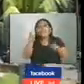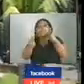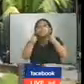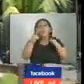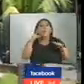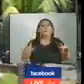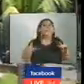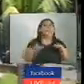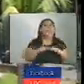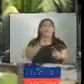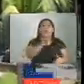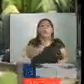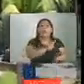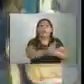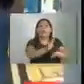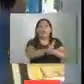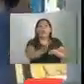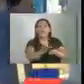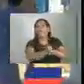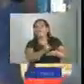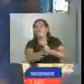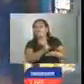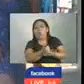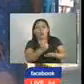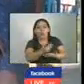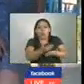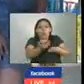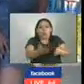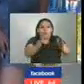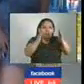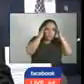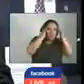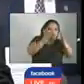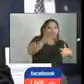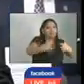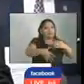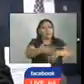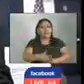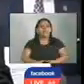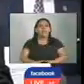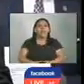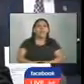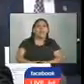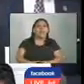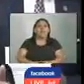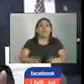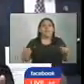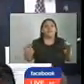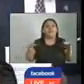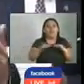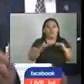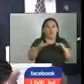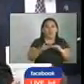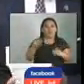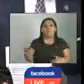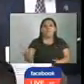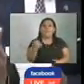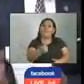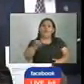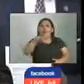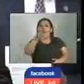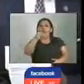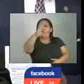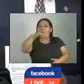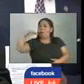también serán exonerados del pago de impuestos por artículos destinados a este fin. Así como los salvadoreños extranjeros que